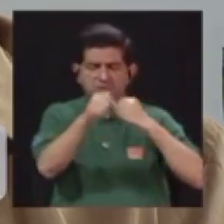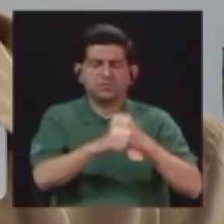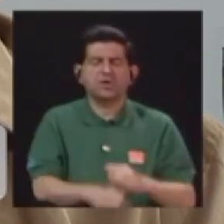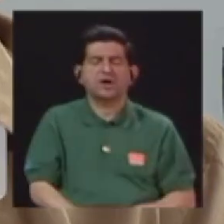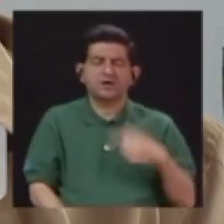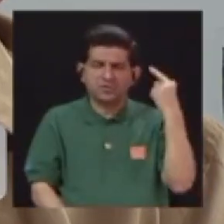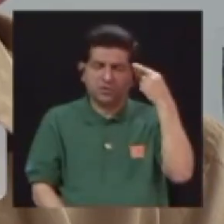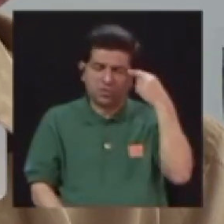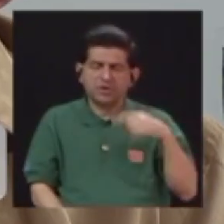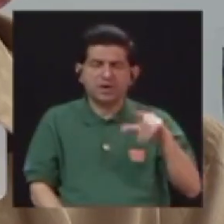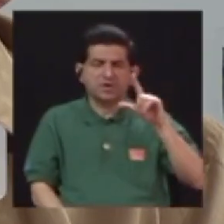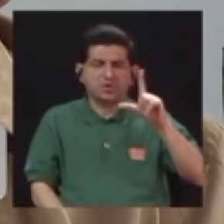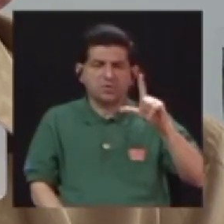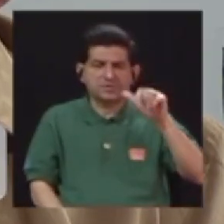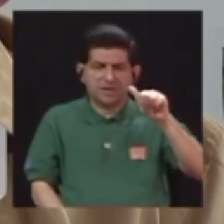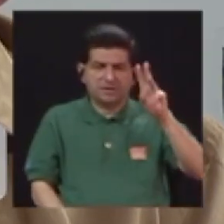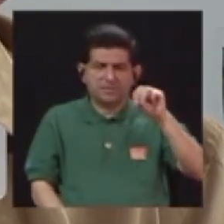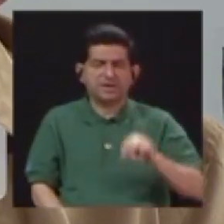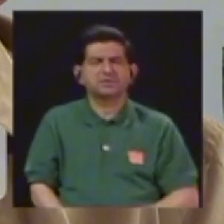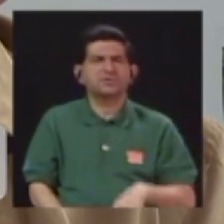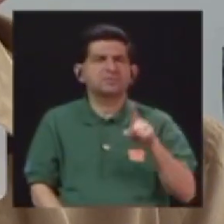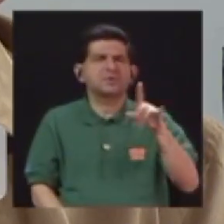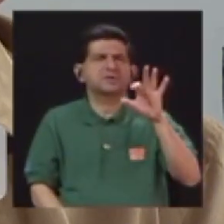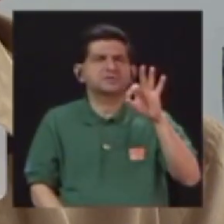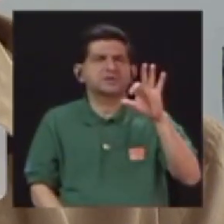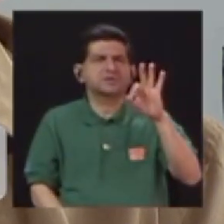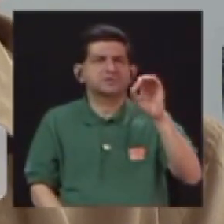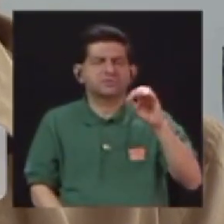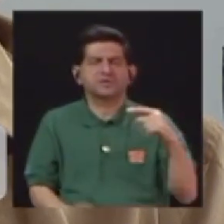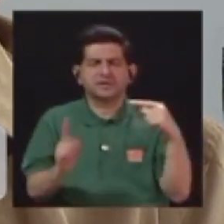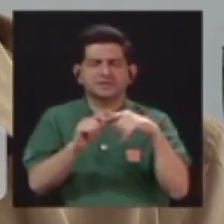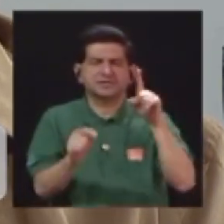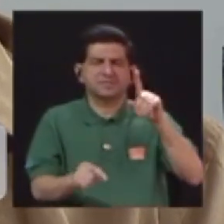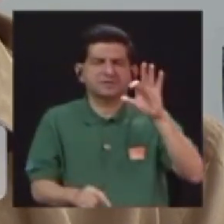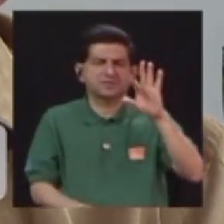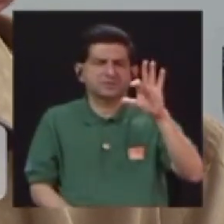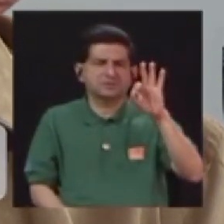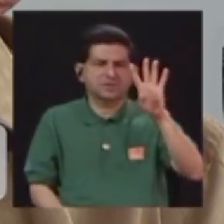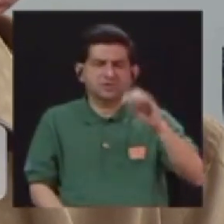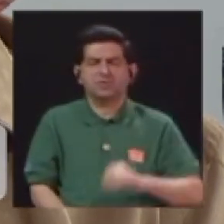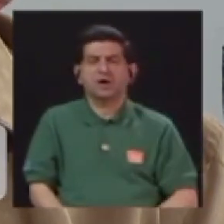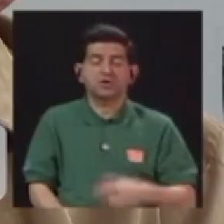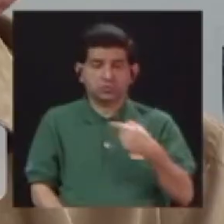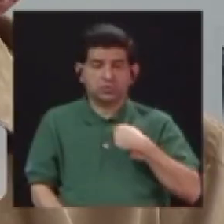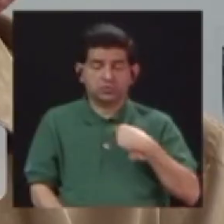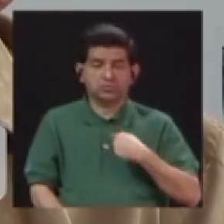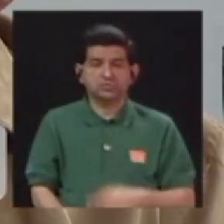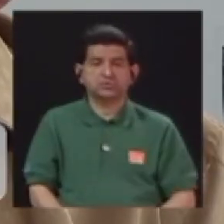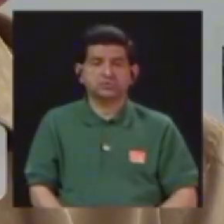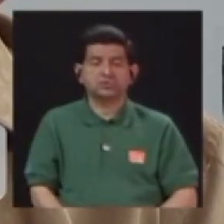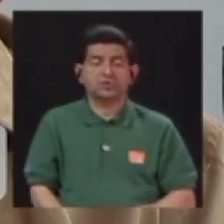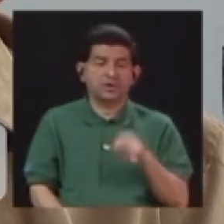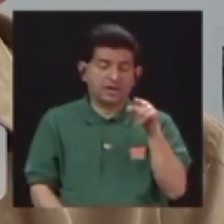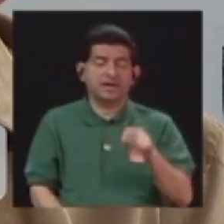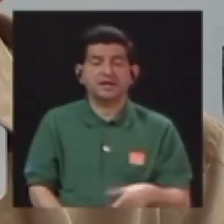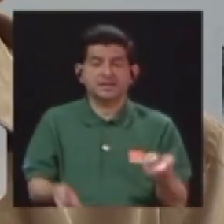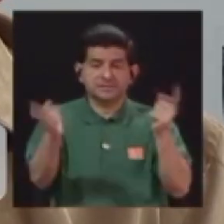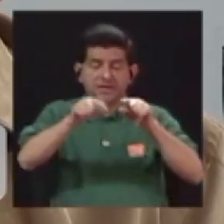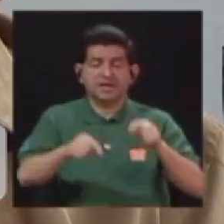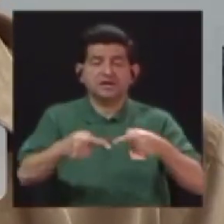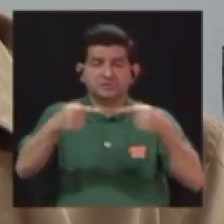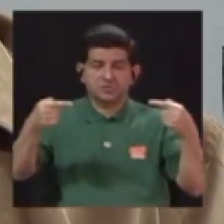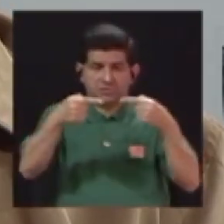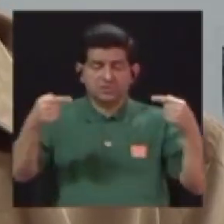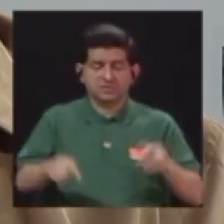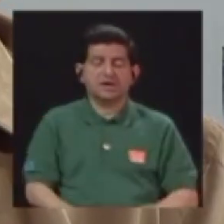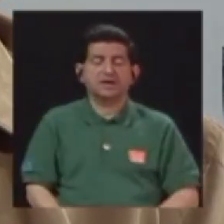Alberto. El periodo de diputado fue de 1990 a 1994. Me tocó estar en la oposición, siendo presidente de don